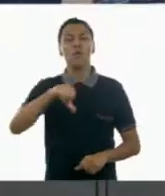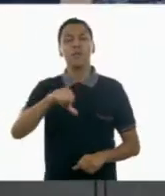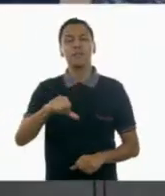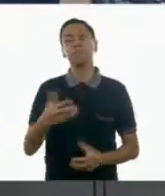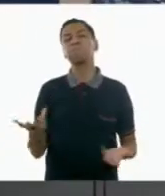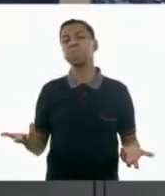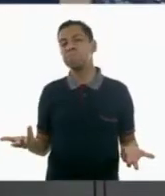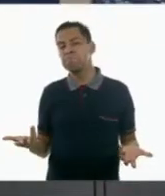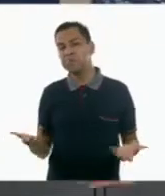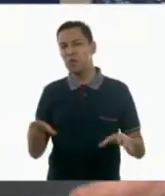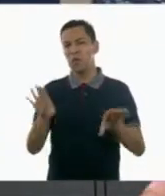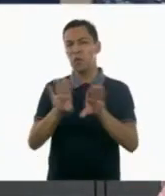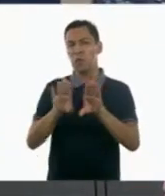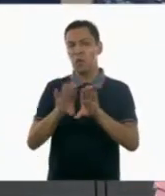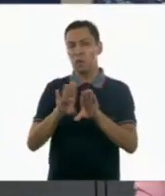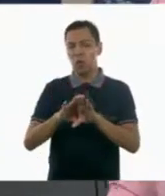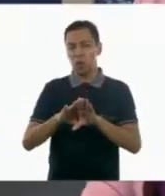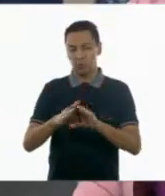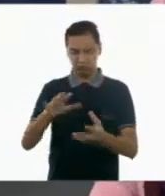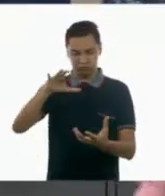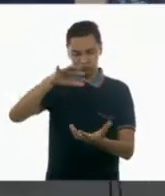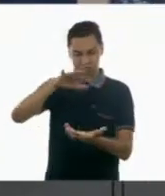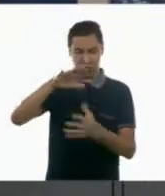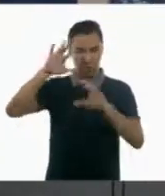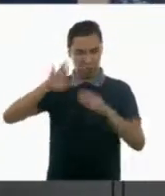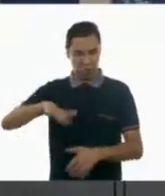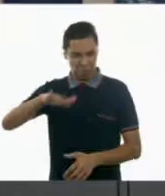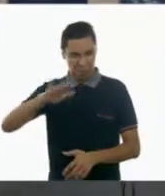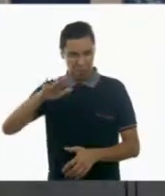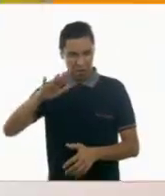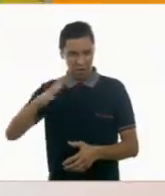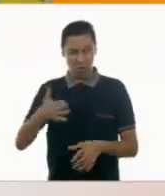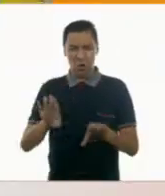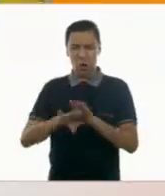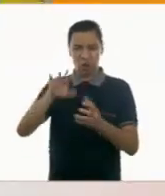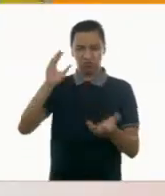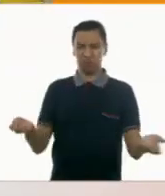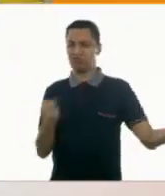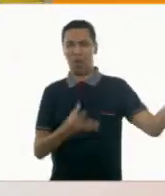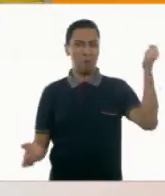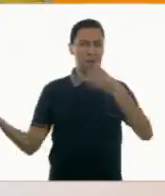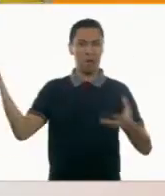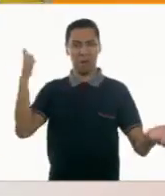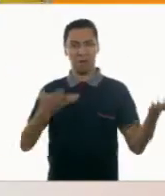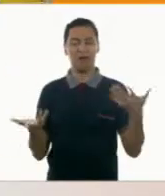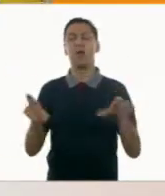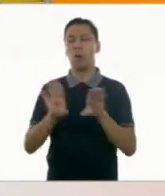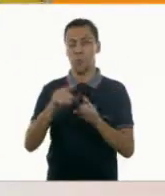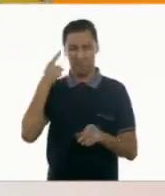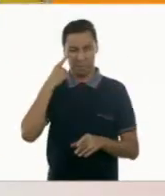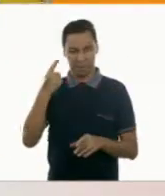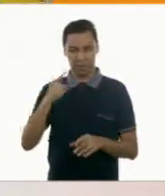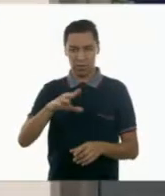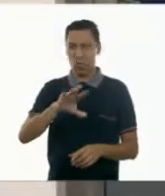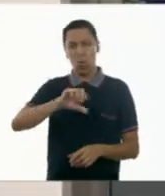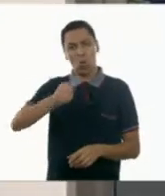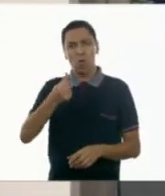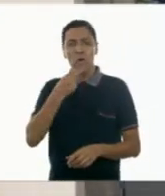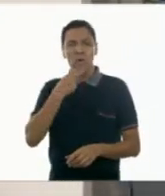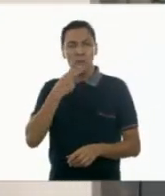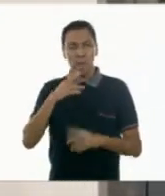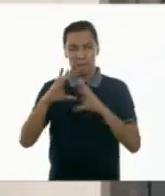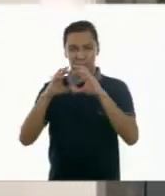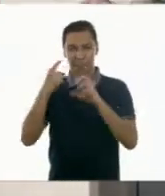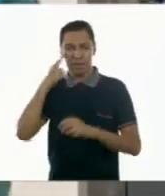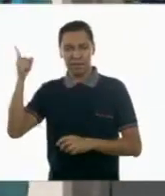llama domador de pelotas, ¿ok? Ok. Perfecto. Vamos a utilizar otra vez nuestra pelotita que teníamos de esponja, como habíamos